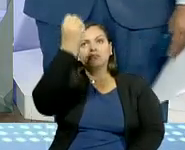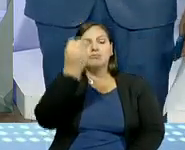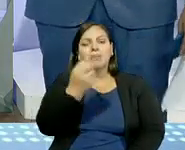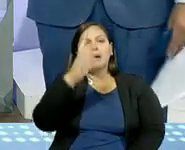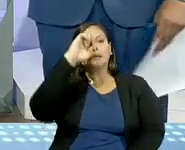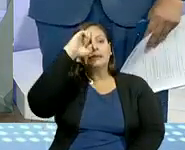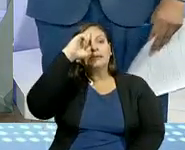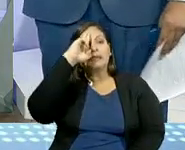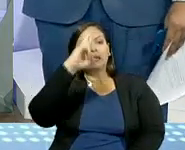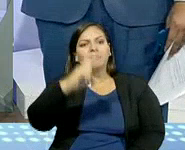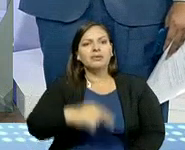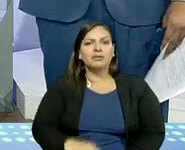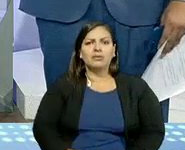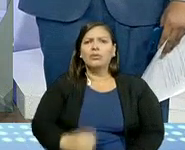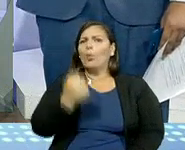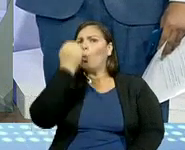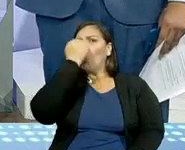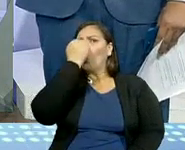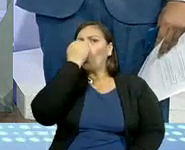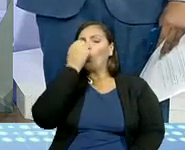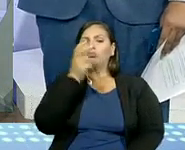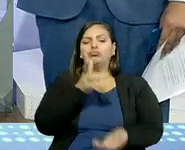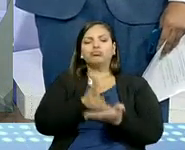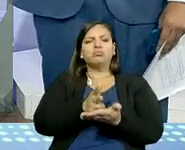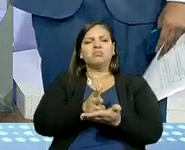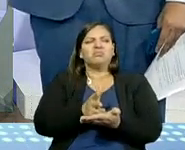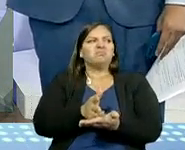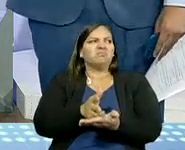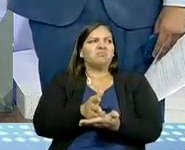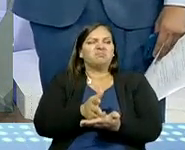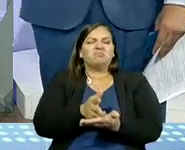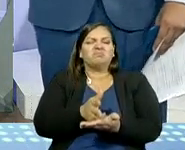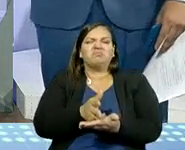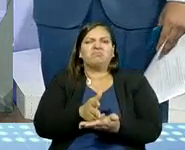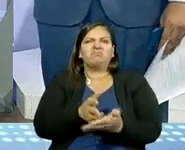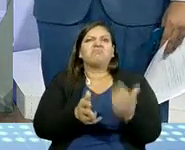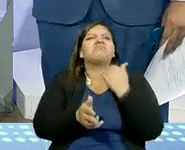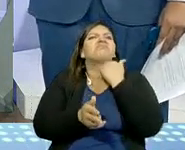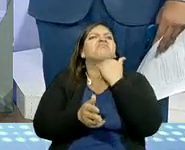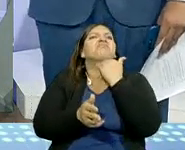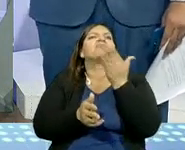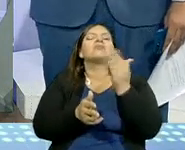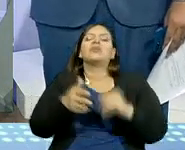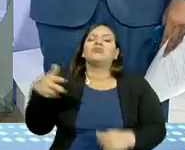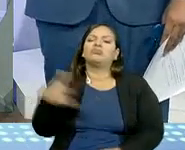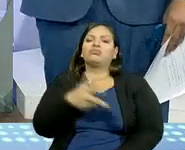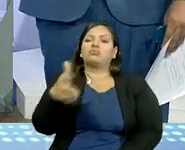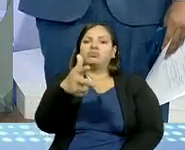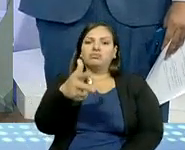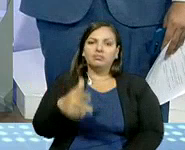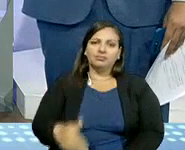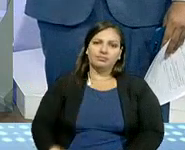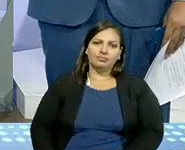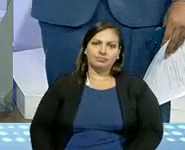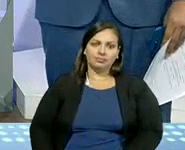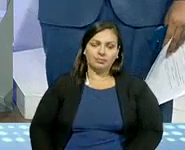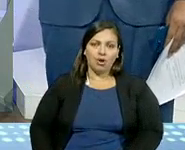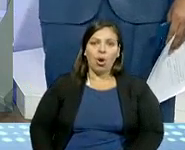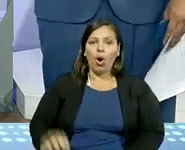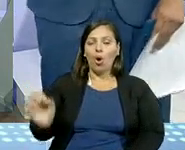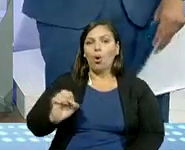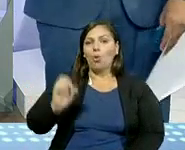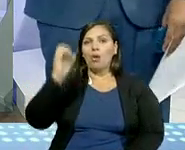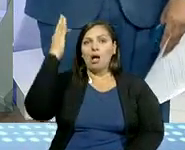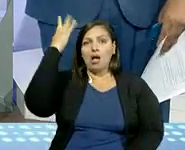no respetan el tránsito de la luz amarilla hacia la roja, porque dice, cree la gente que la luz amarilla es